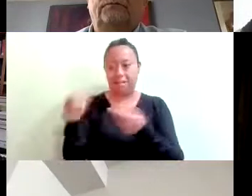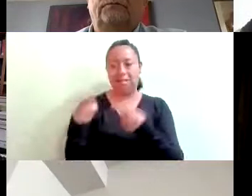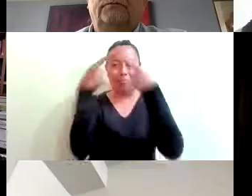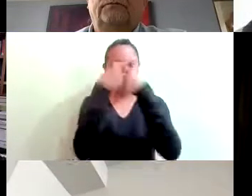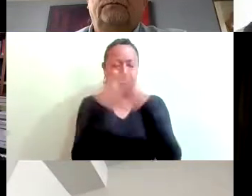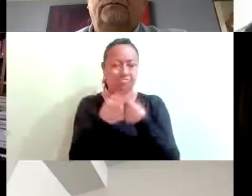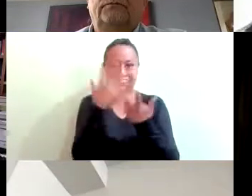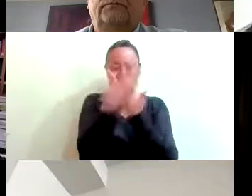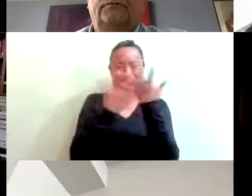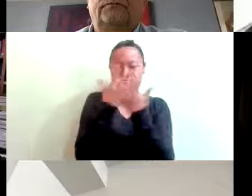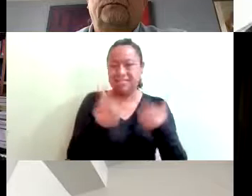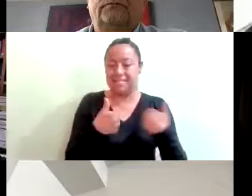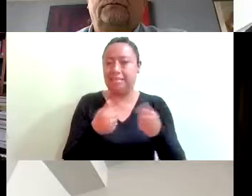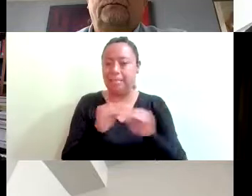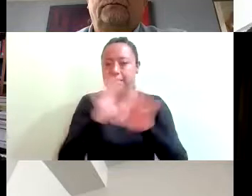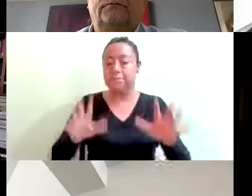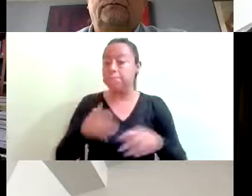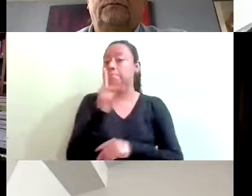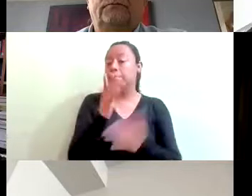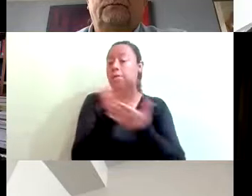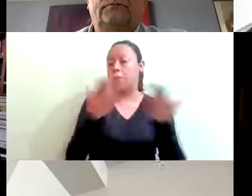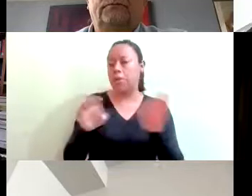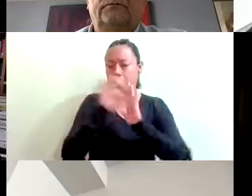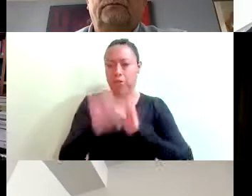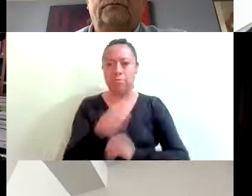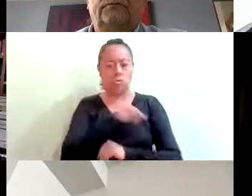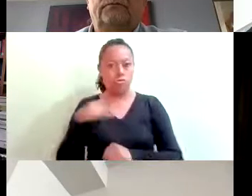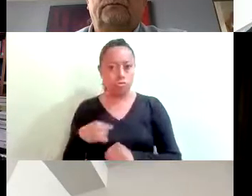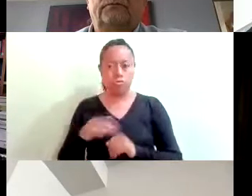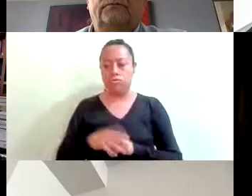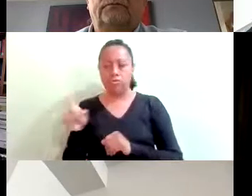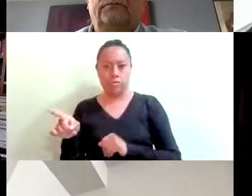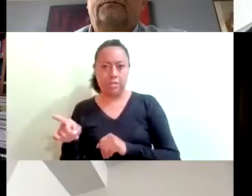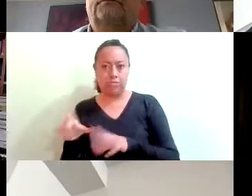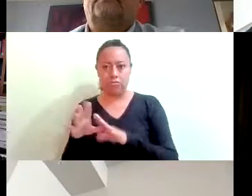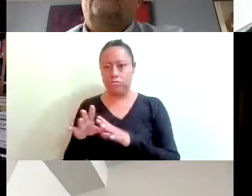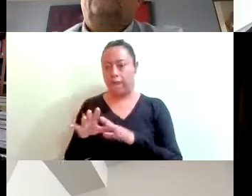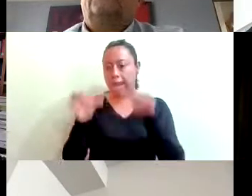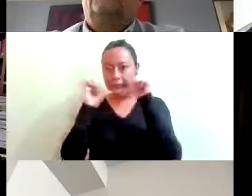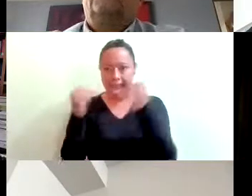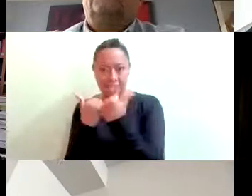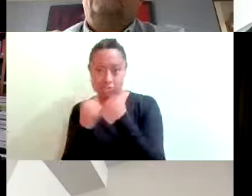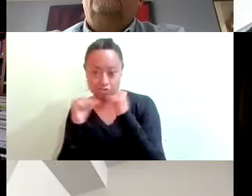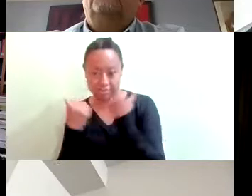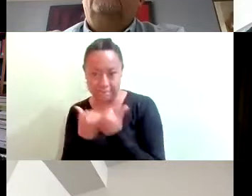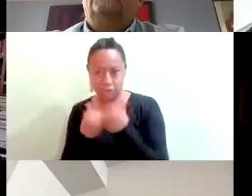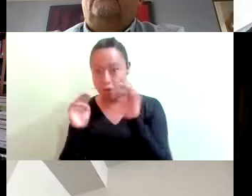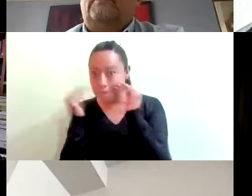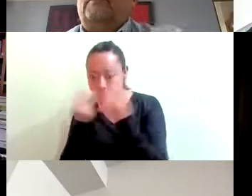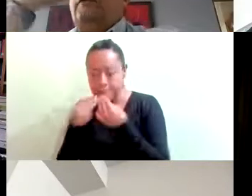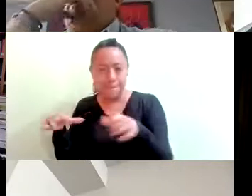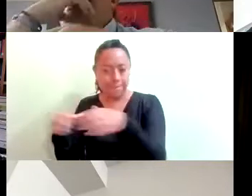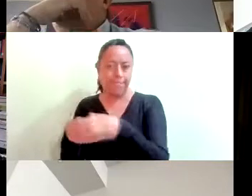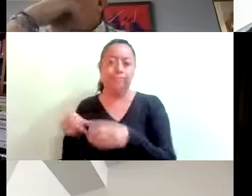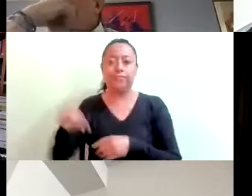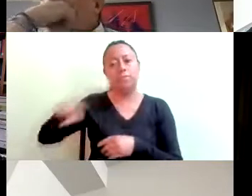nosotros catalogamos lo que es la asociación delictuosa, metemos el tema de una